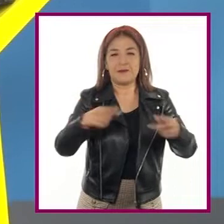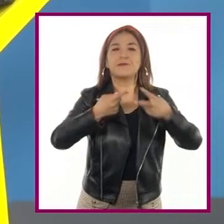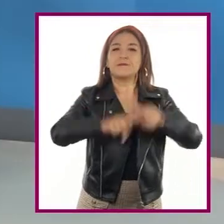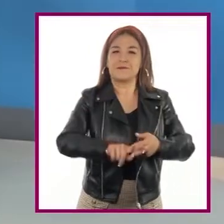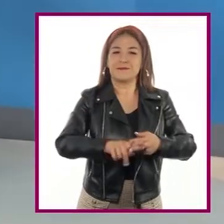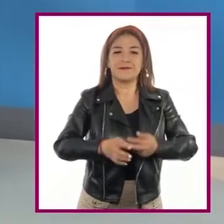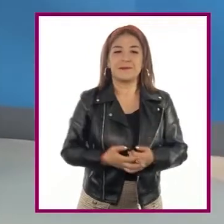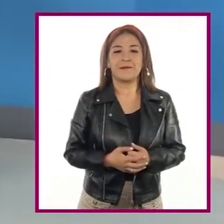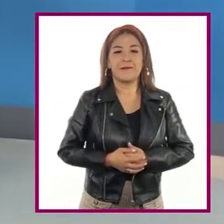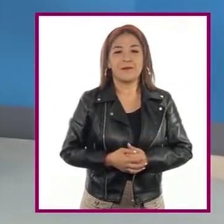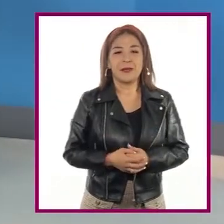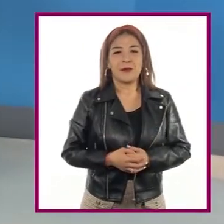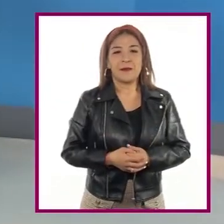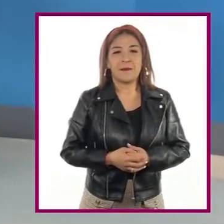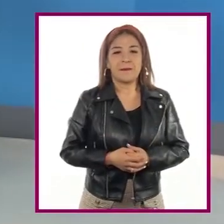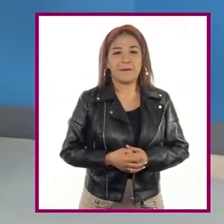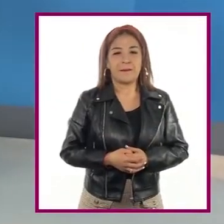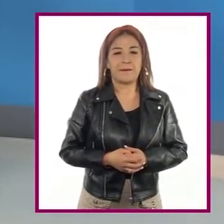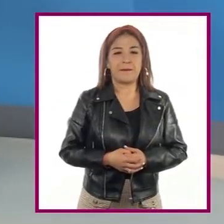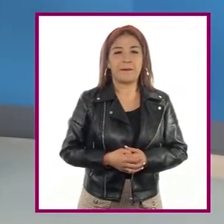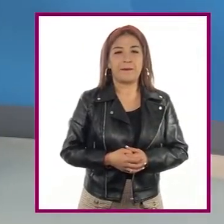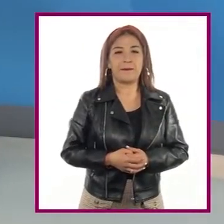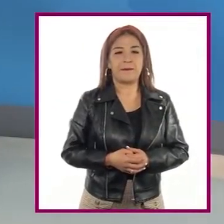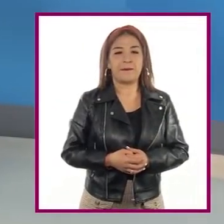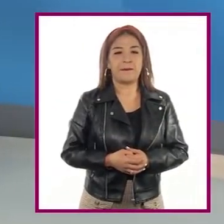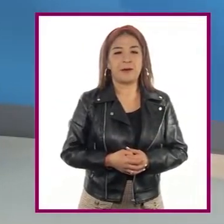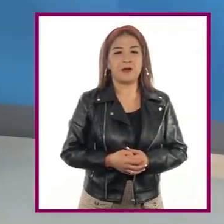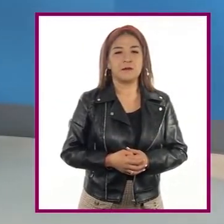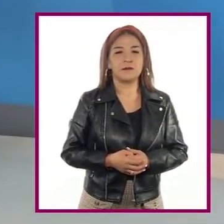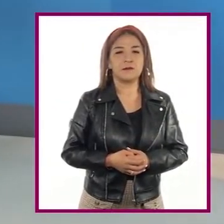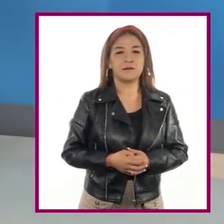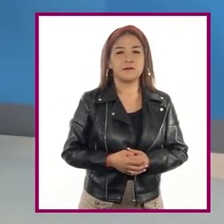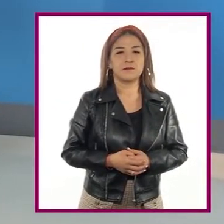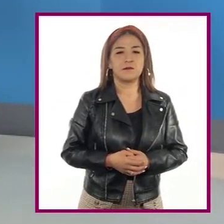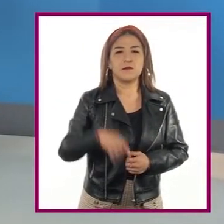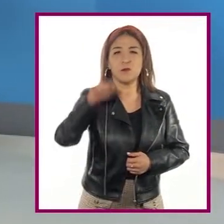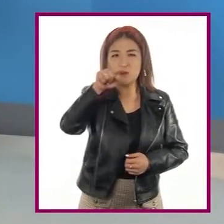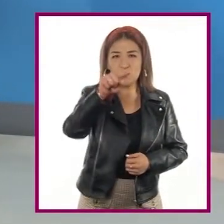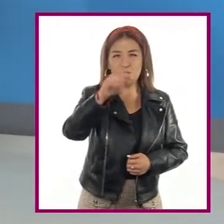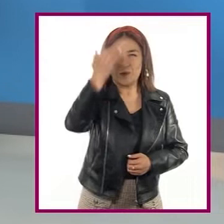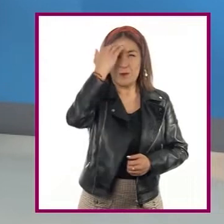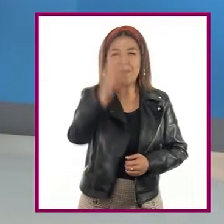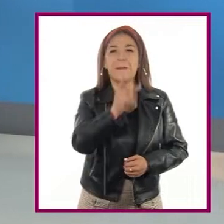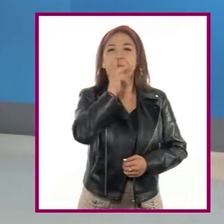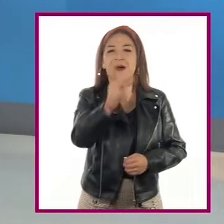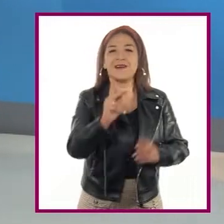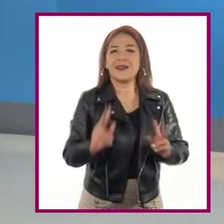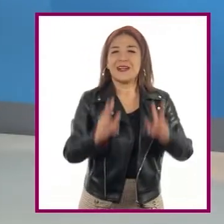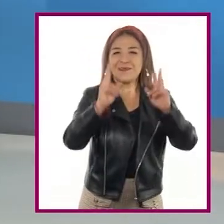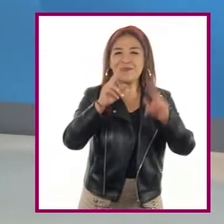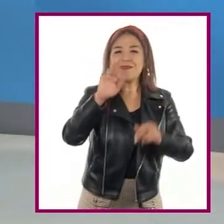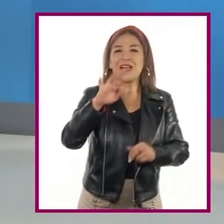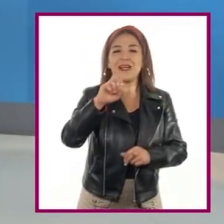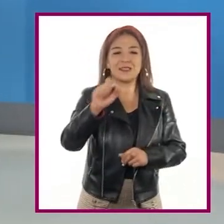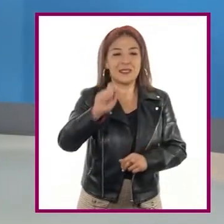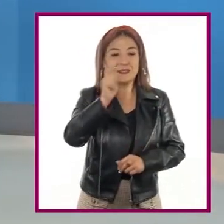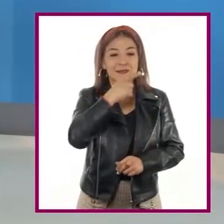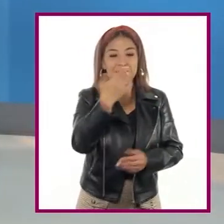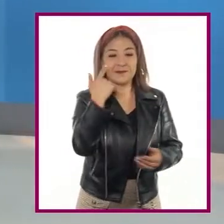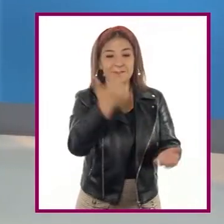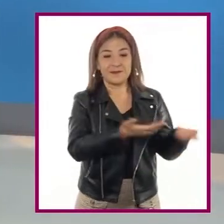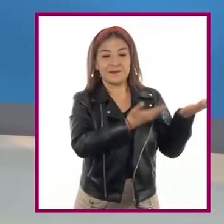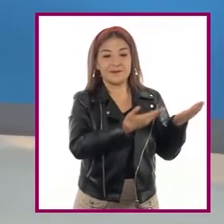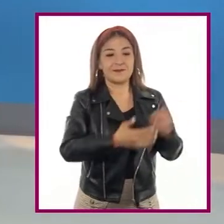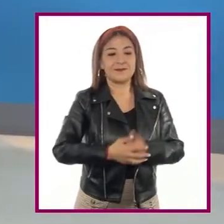Comencemos. ¿Conocen la frase célebre que dice: "Es en los momentos de decisión cuando se forma tu